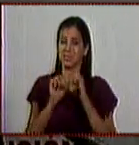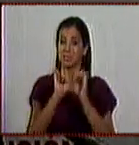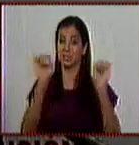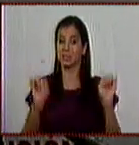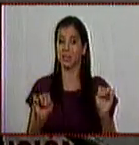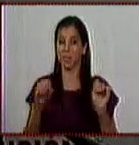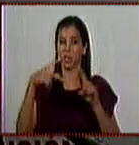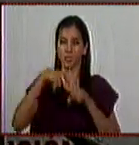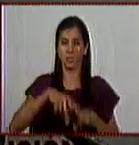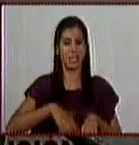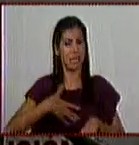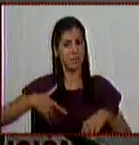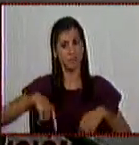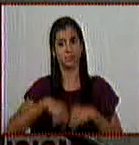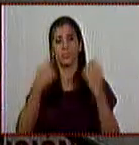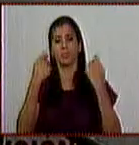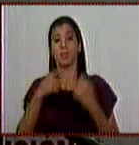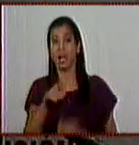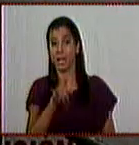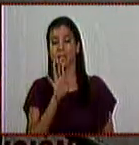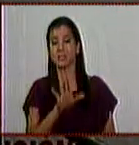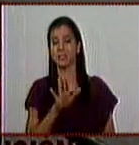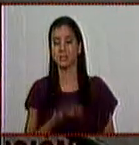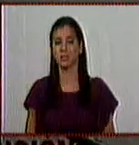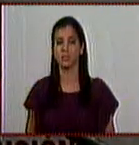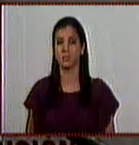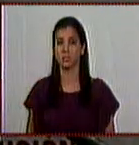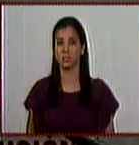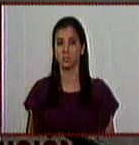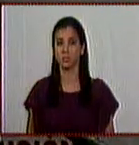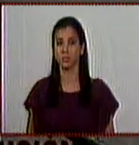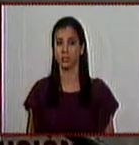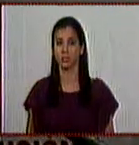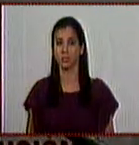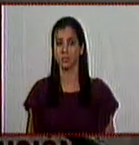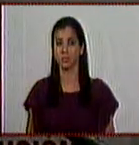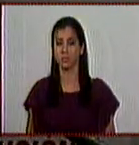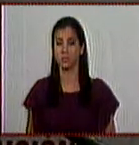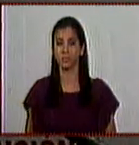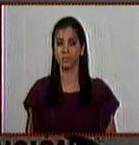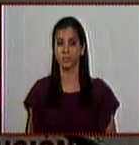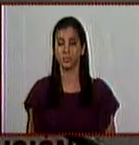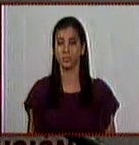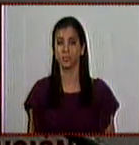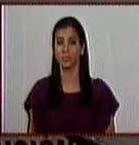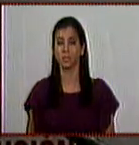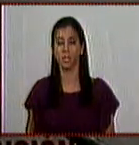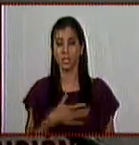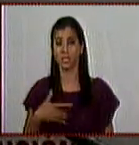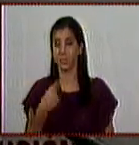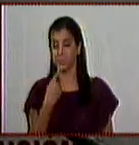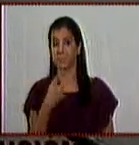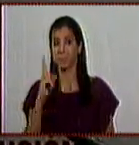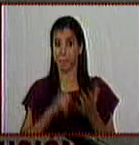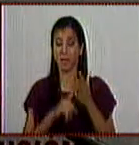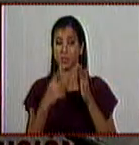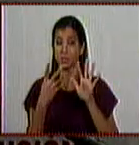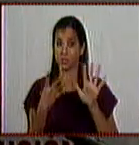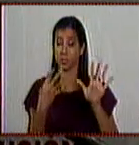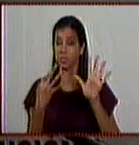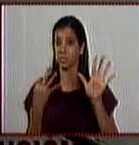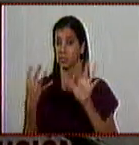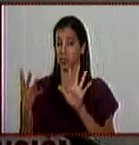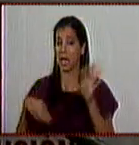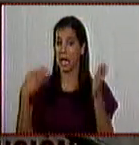de dominación Y ese es el escenario y aquí quería destacar ciertamente desde 1989